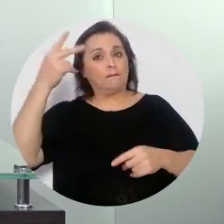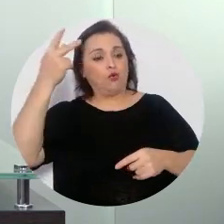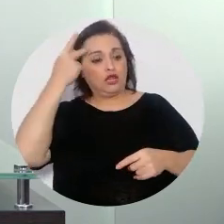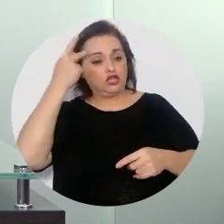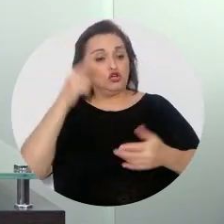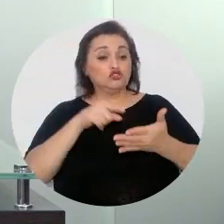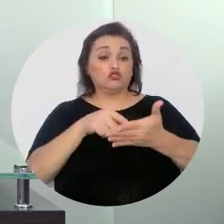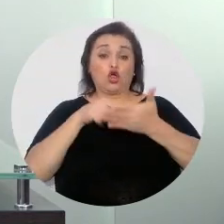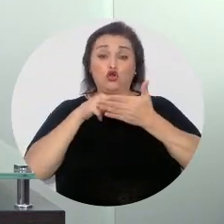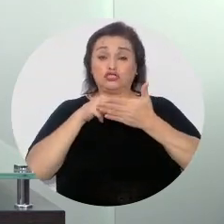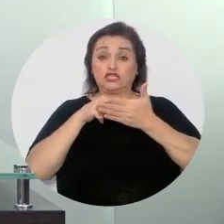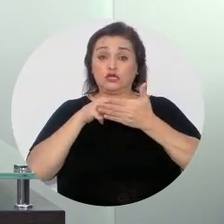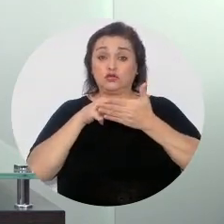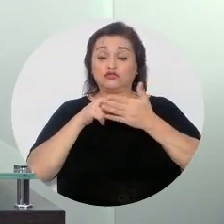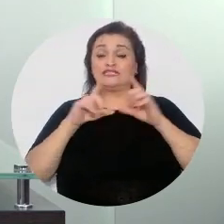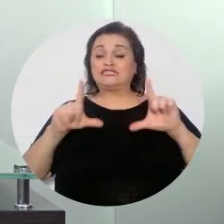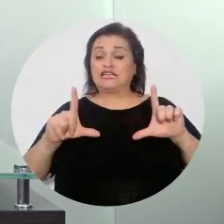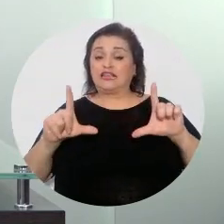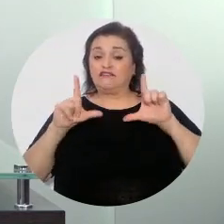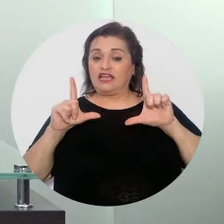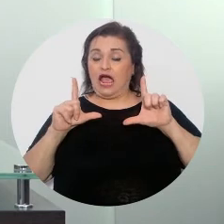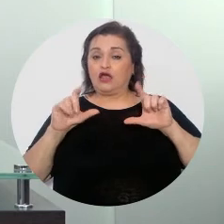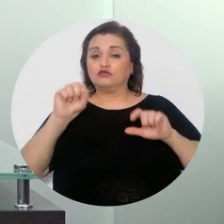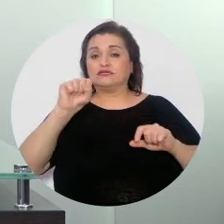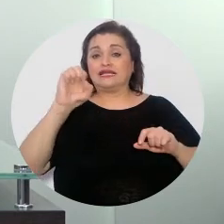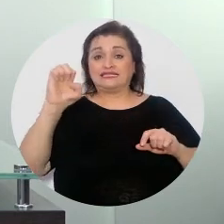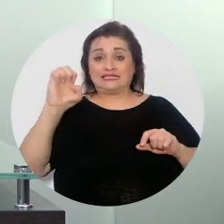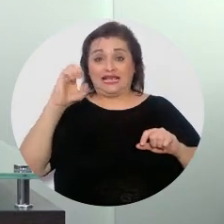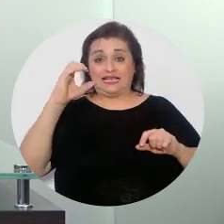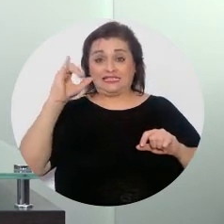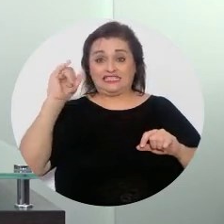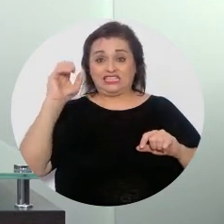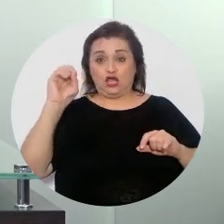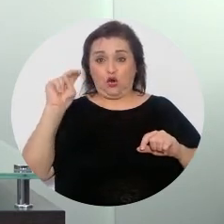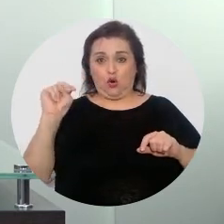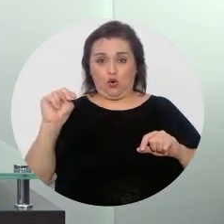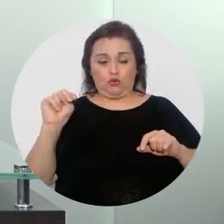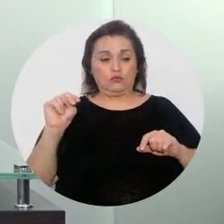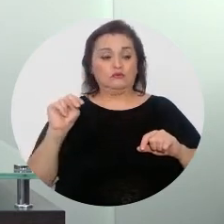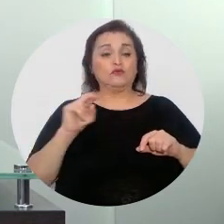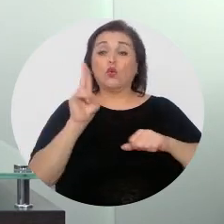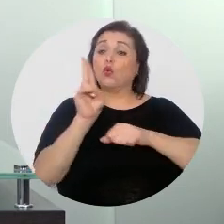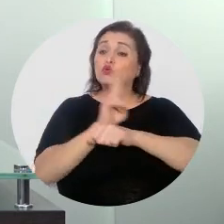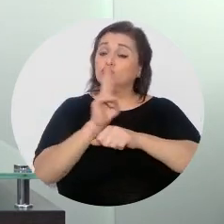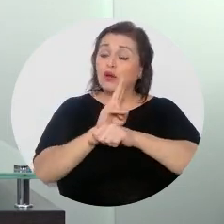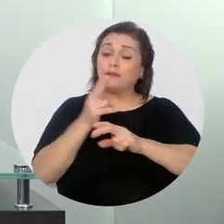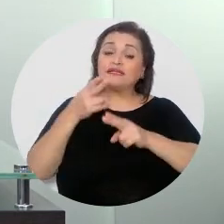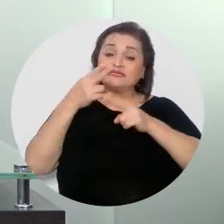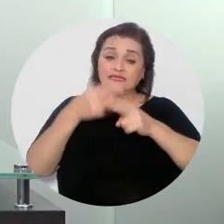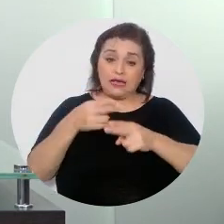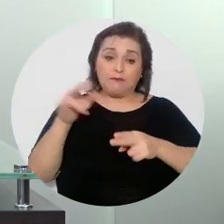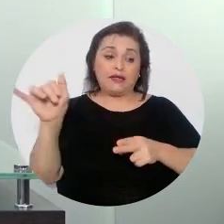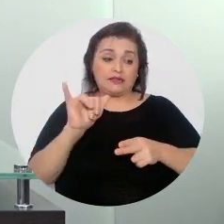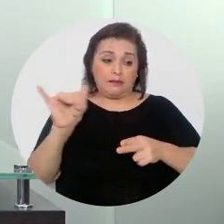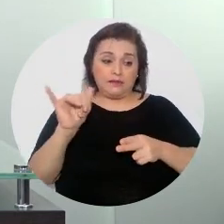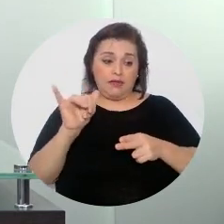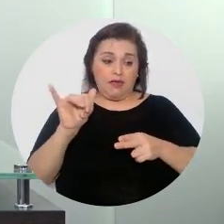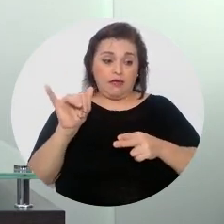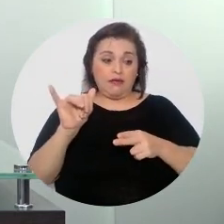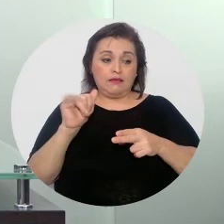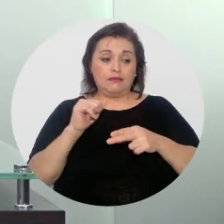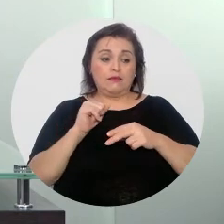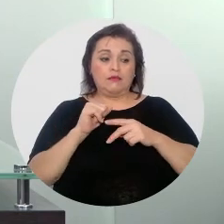Esto son los conocidos certificados de cesión que usualmente también se